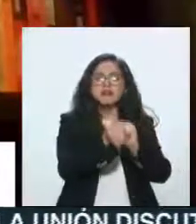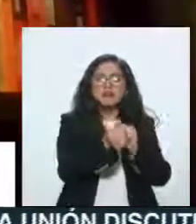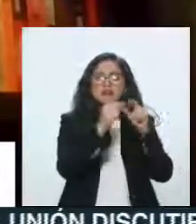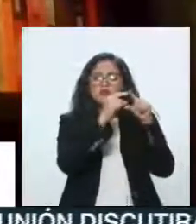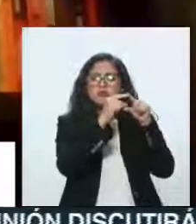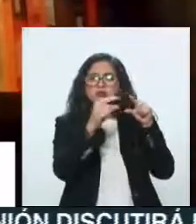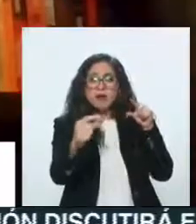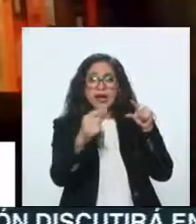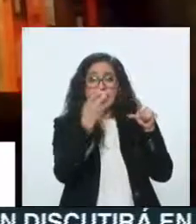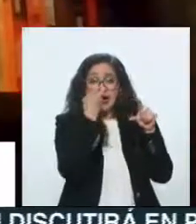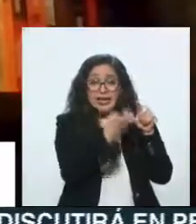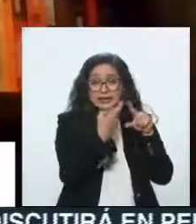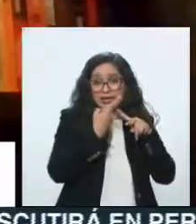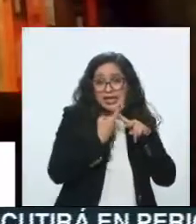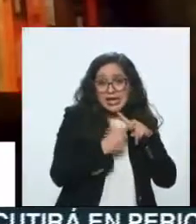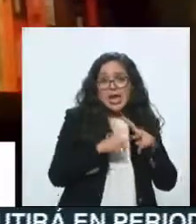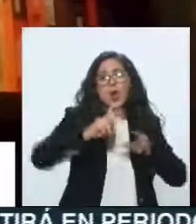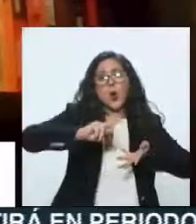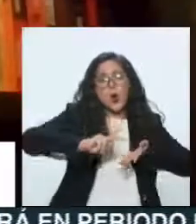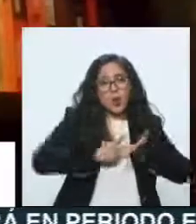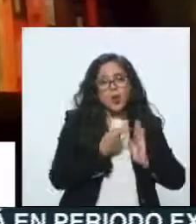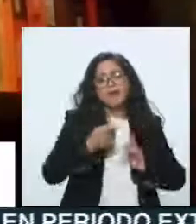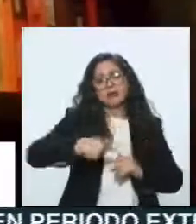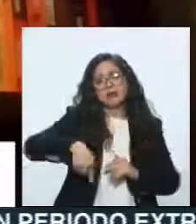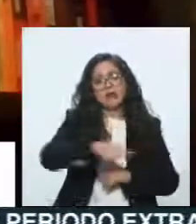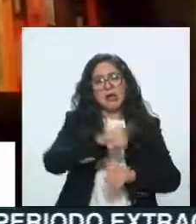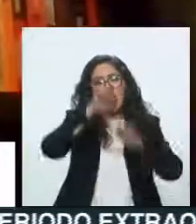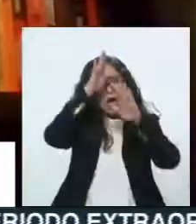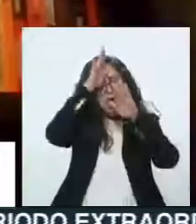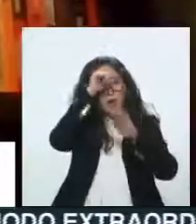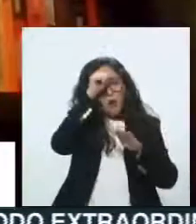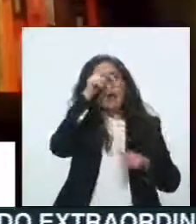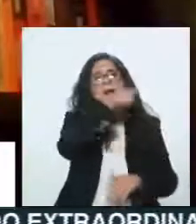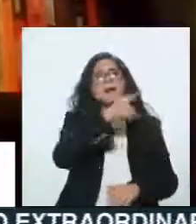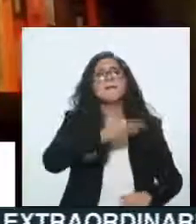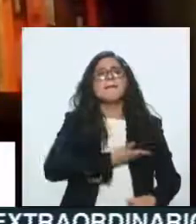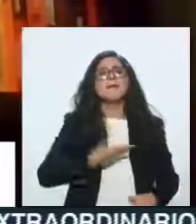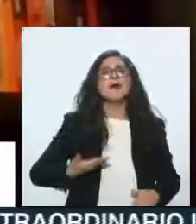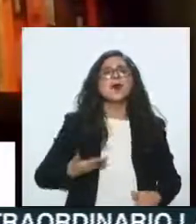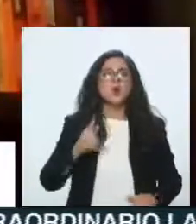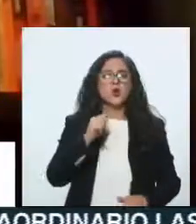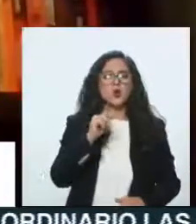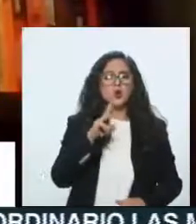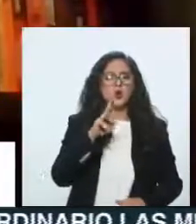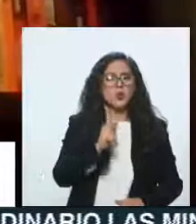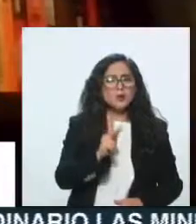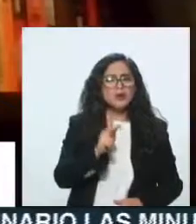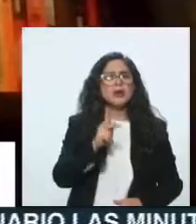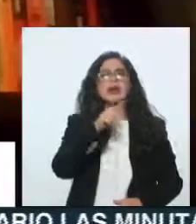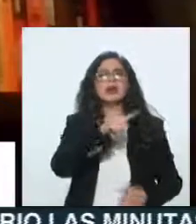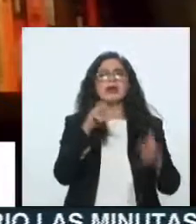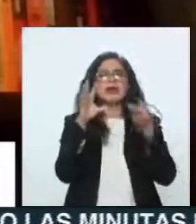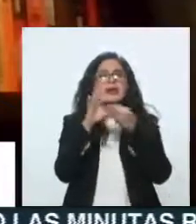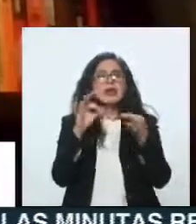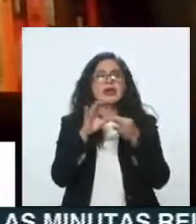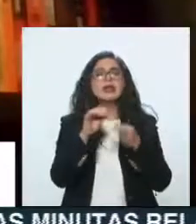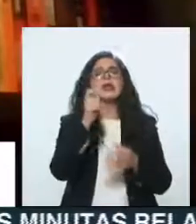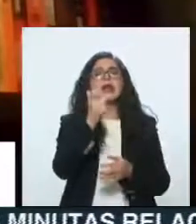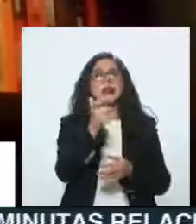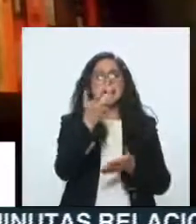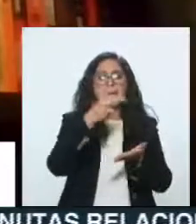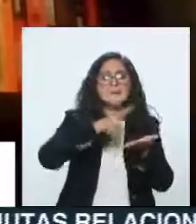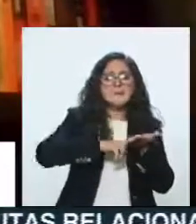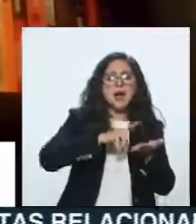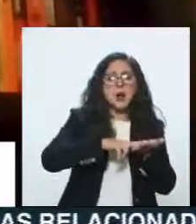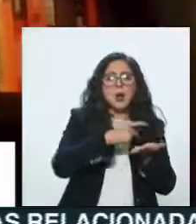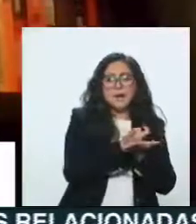la razón de ser de esta renegociación por parte del presidente Trump, fue lo que tiene que ver con asuntos de los salarios. Entonces, en